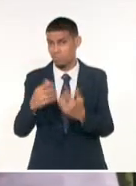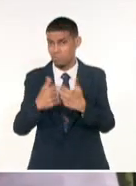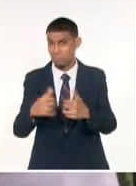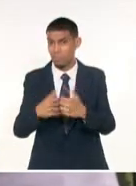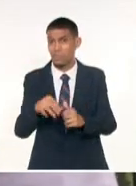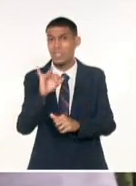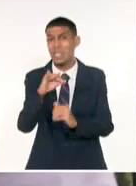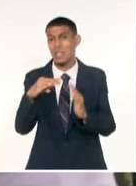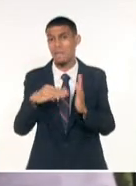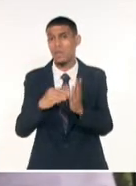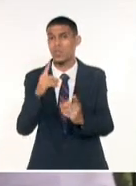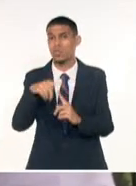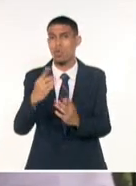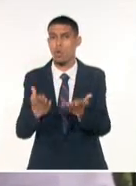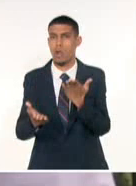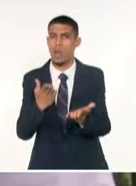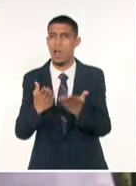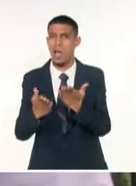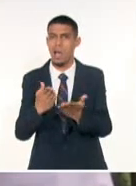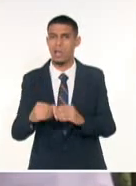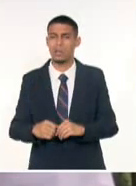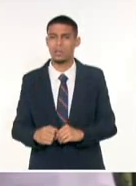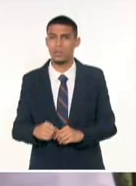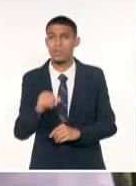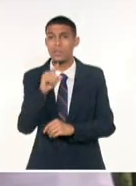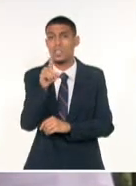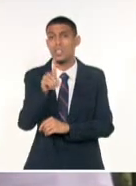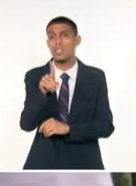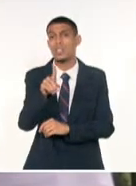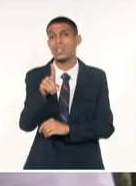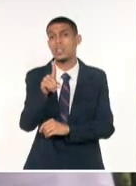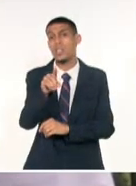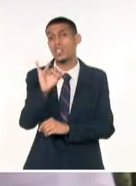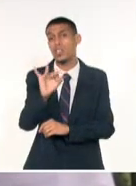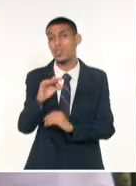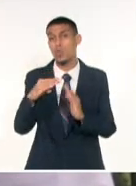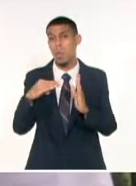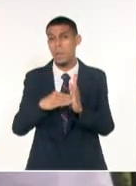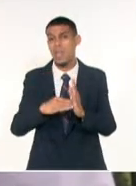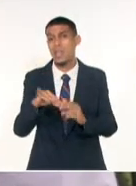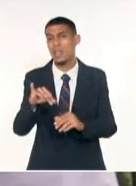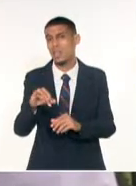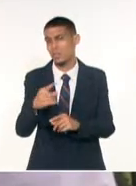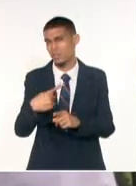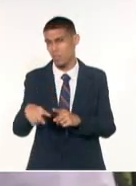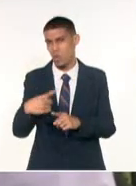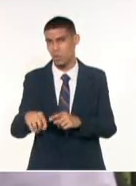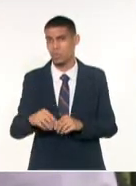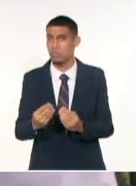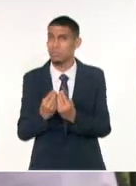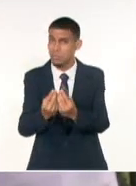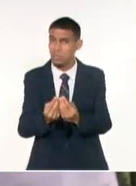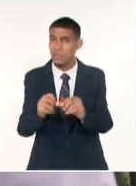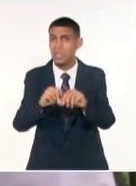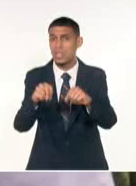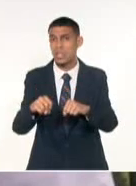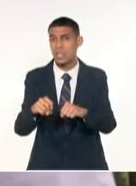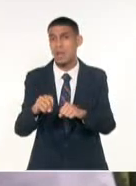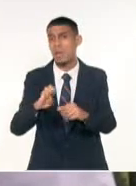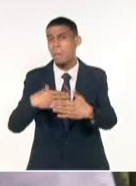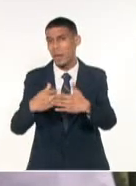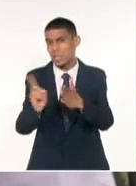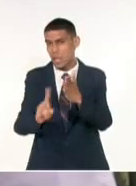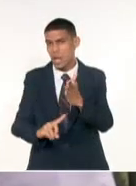industrial. Se han producido más de 18 mil hectolitros de aguardiente. Se han entregado al Sistema Electroenergético Nacional más